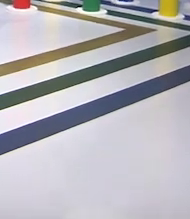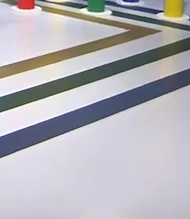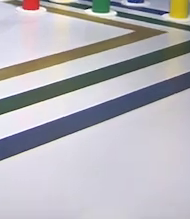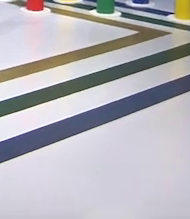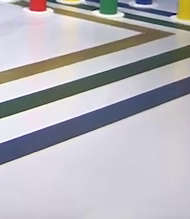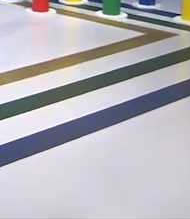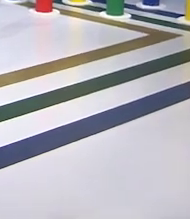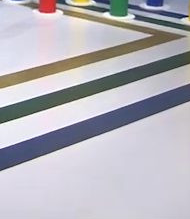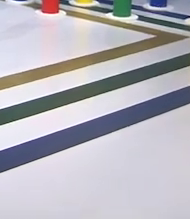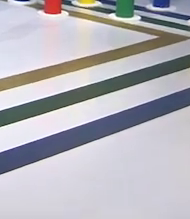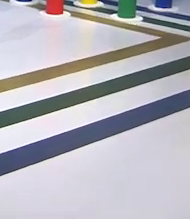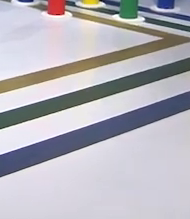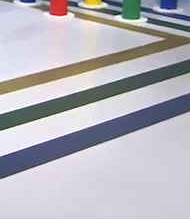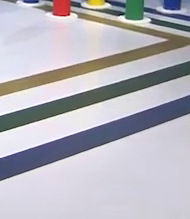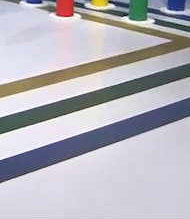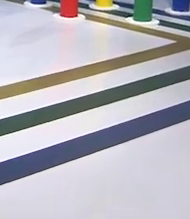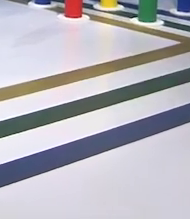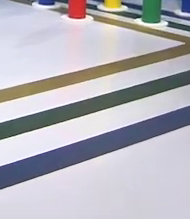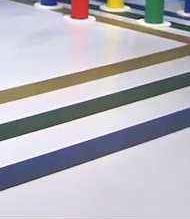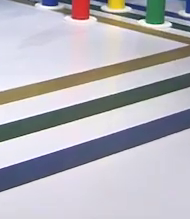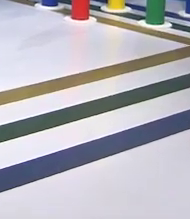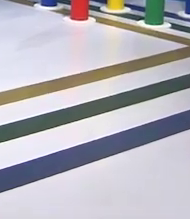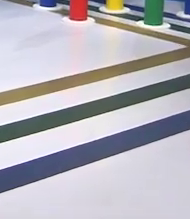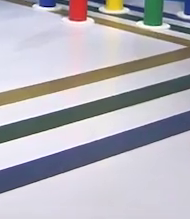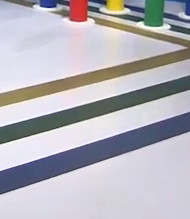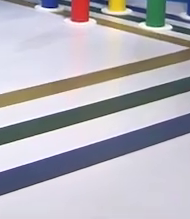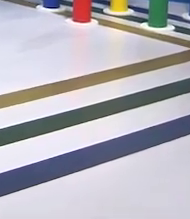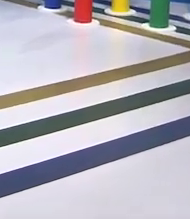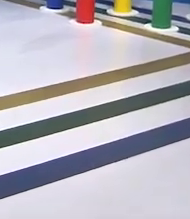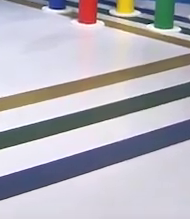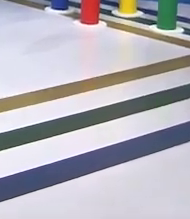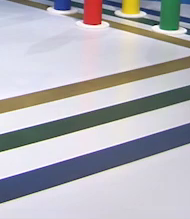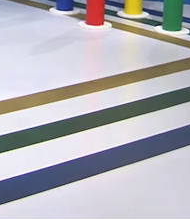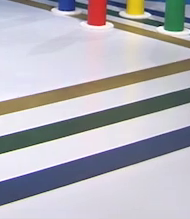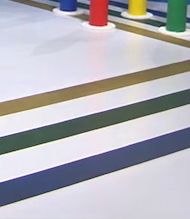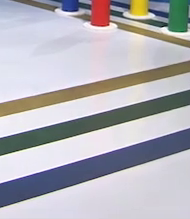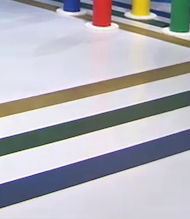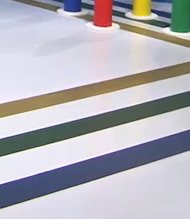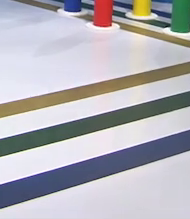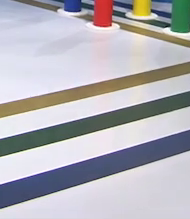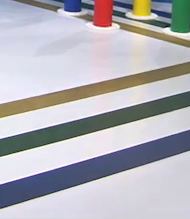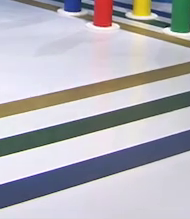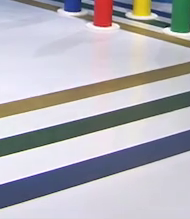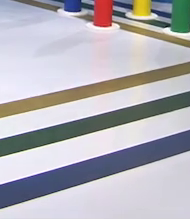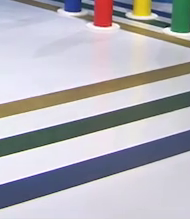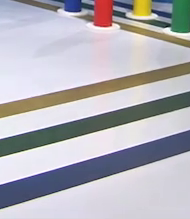habrían más alto que yo y el cambio bueno